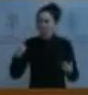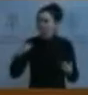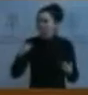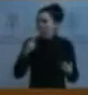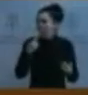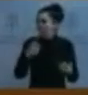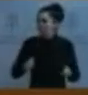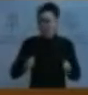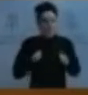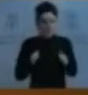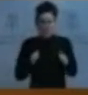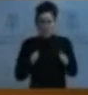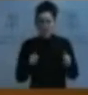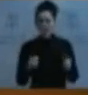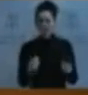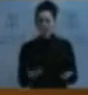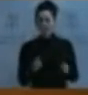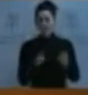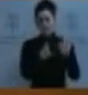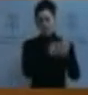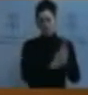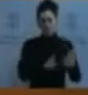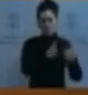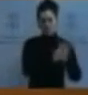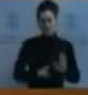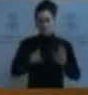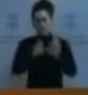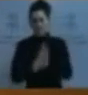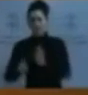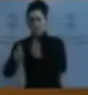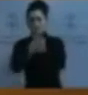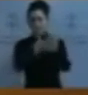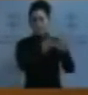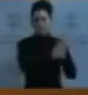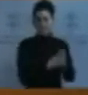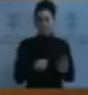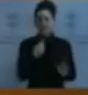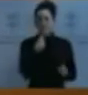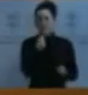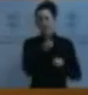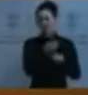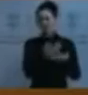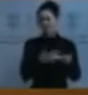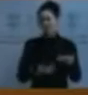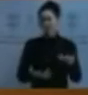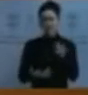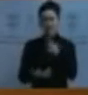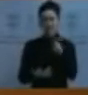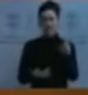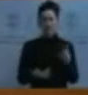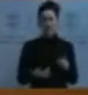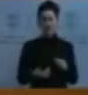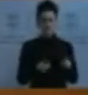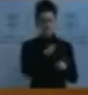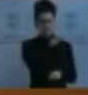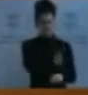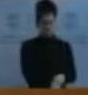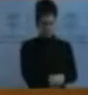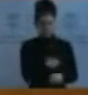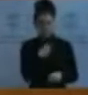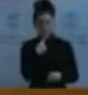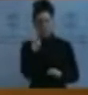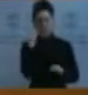leyes, que no voy a enumerar, pero que usted fue desgranando a lo largo de su discurso de investidura,